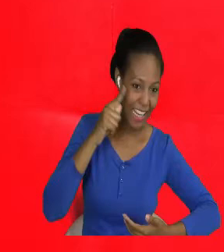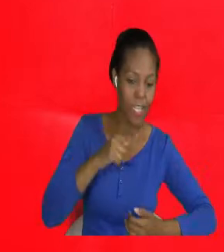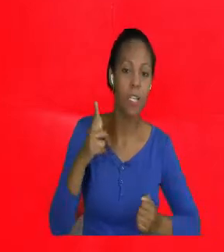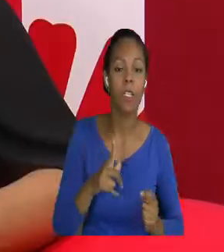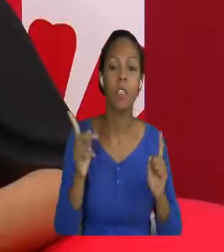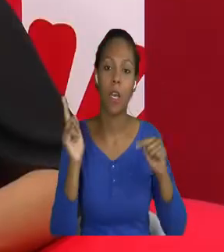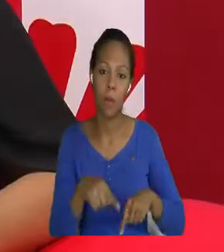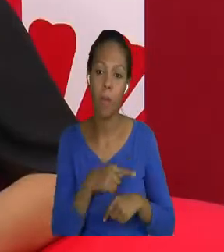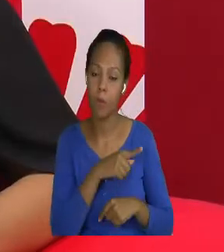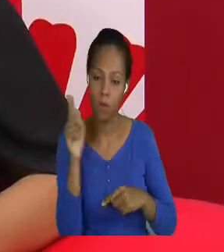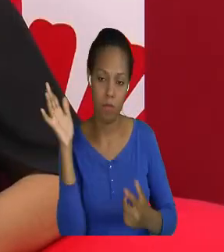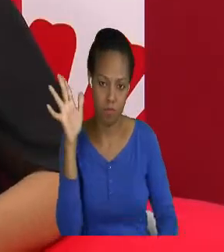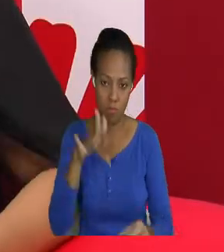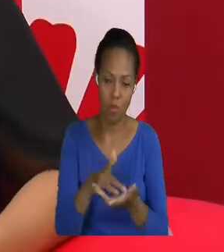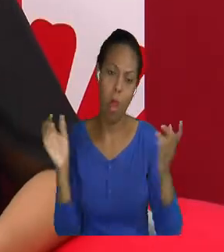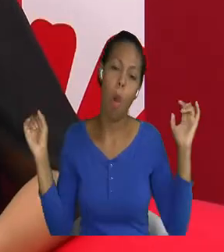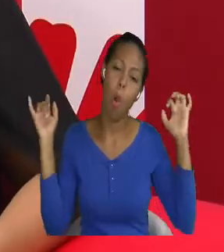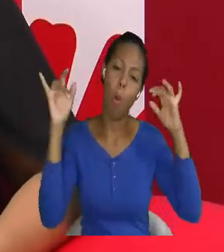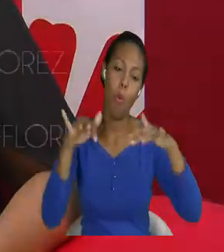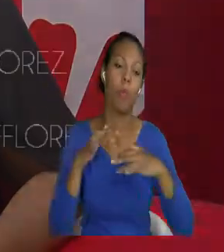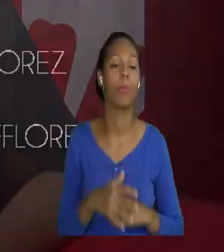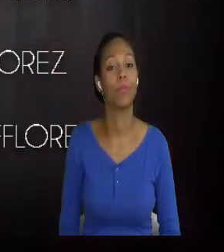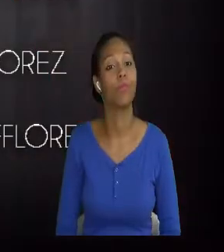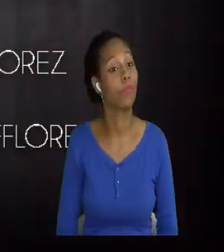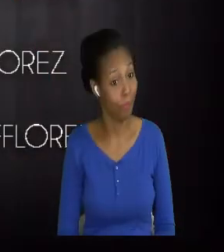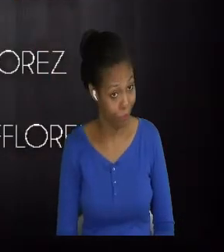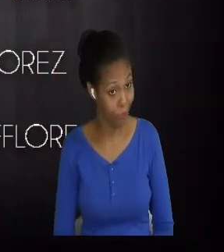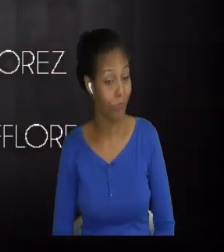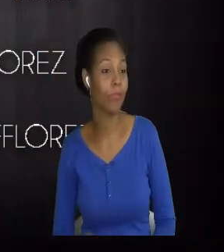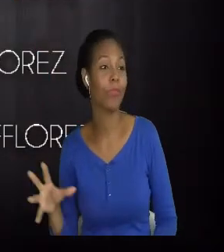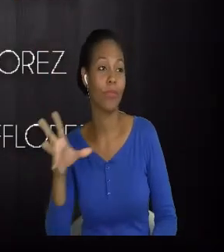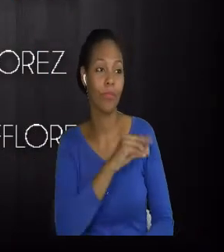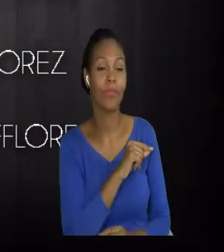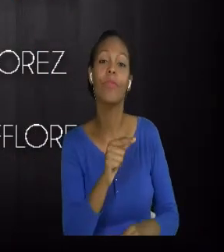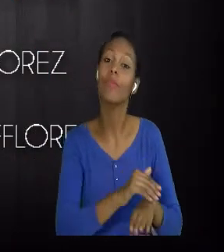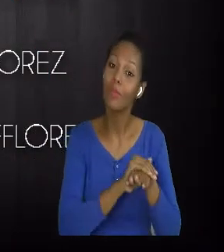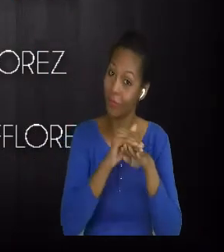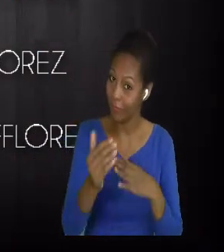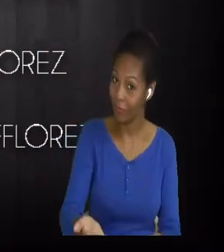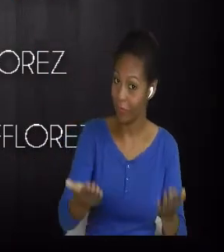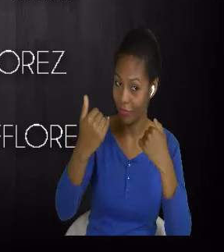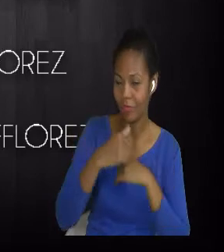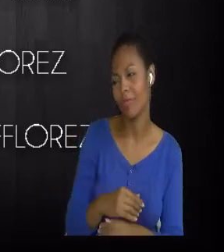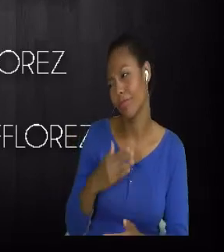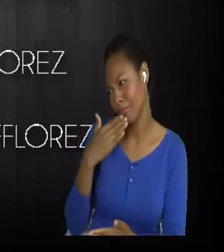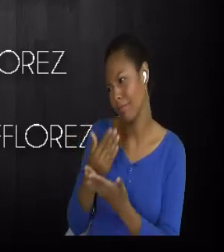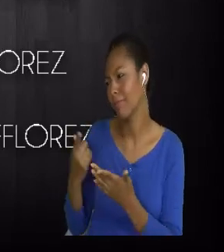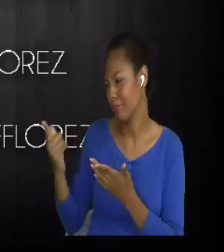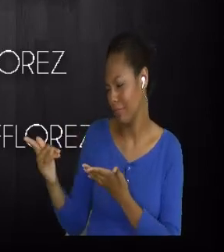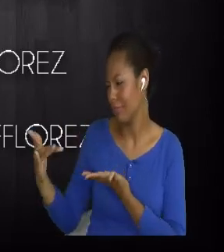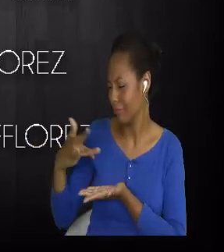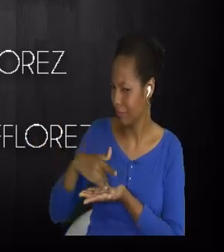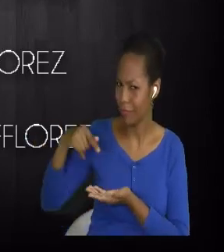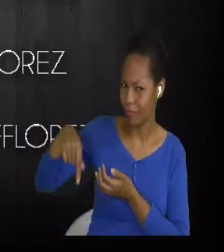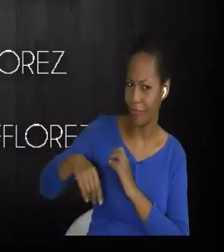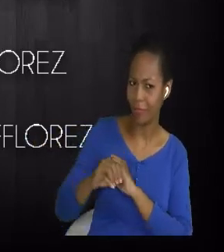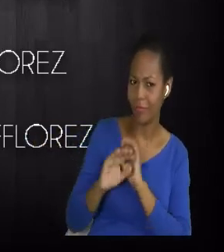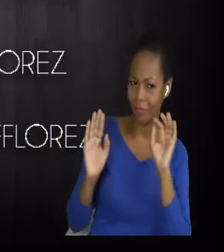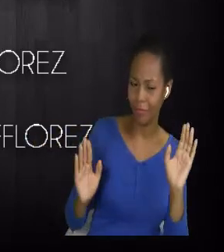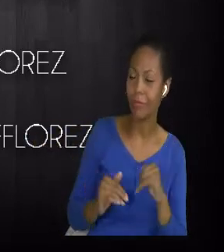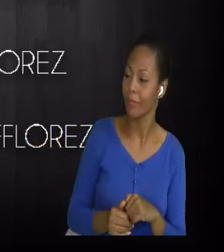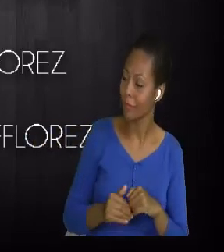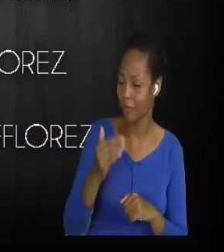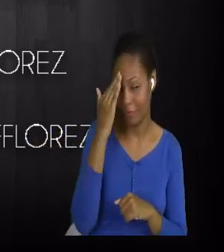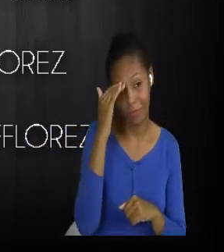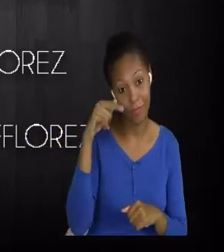Bandas. Bueno, entonces ya saben, todos ustedes cordialmente invitados. Jenny, muchísimas gracias por habernos acompañado en la mañana de hoy. Sabemos que hoy también